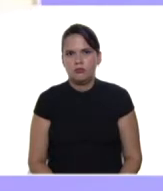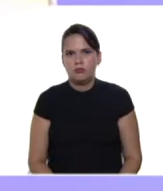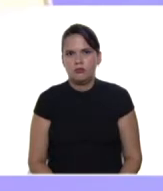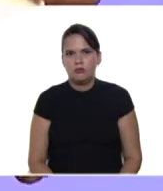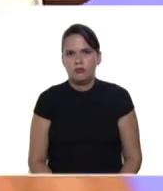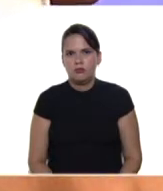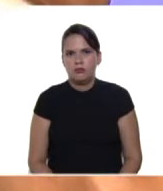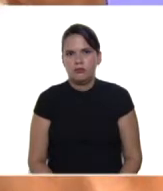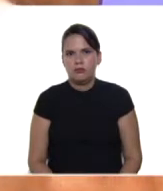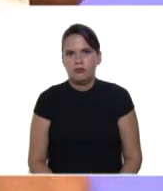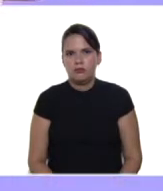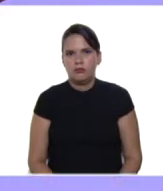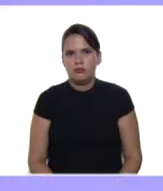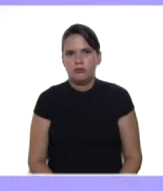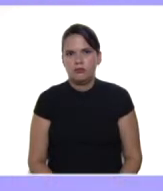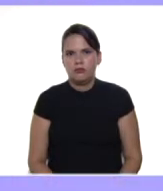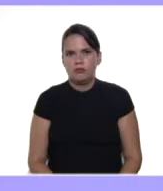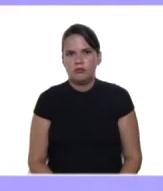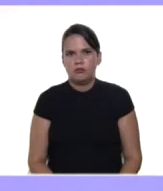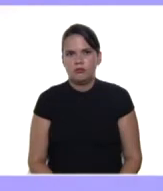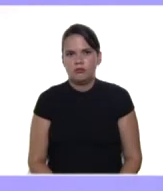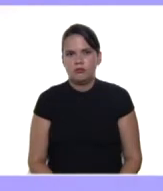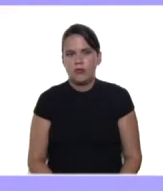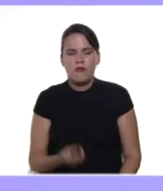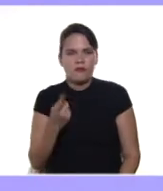acá, ya nos faltaría una,